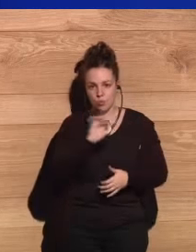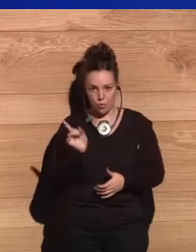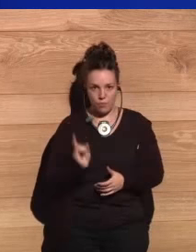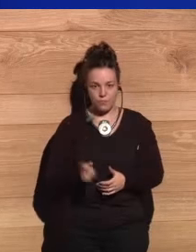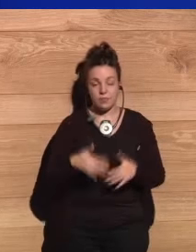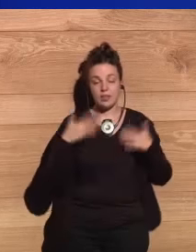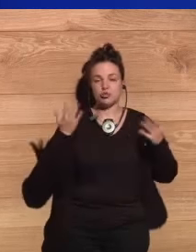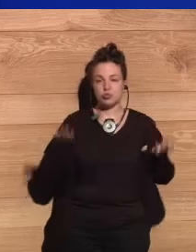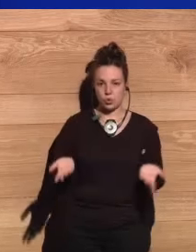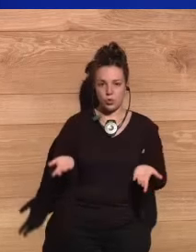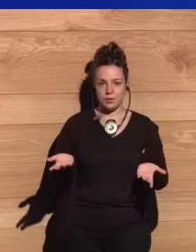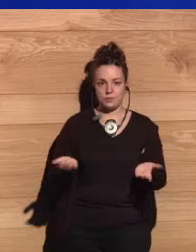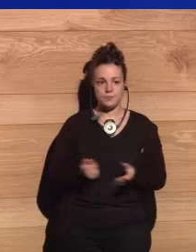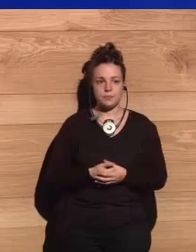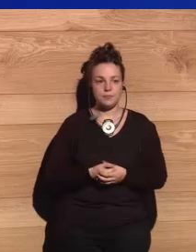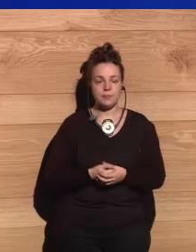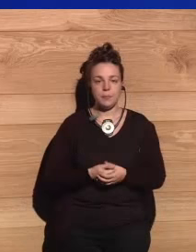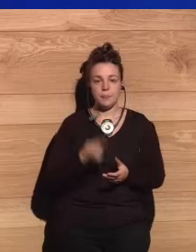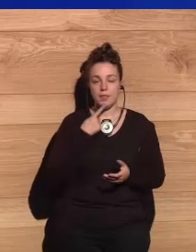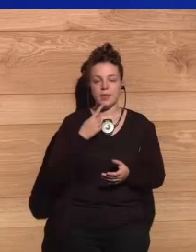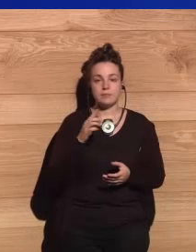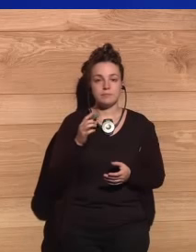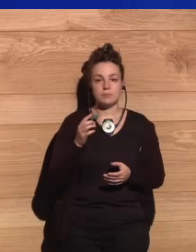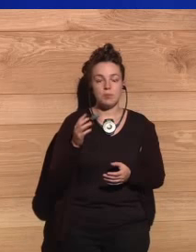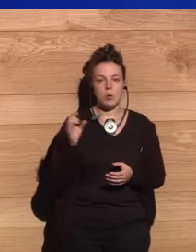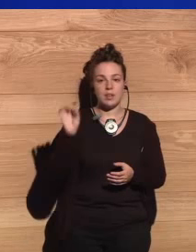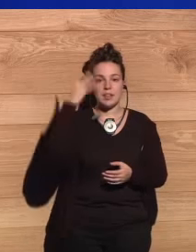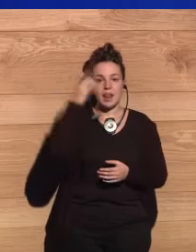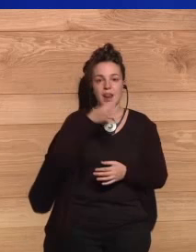Entonces, el ideal de ligereza